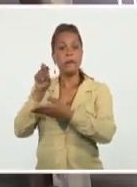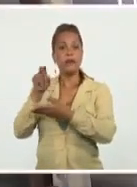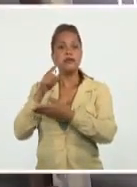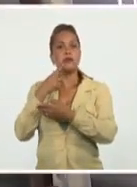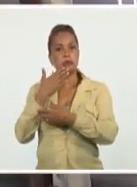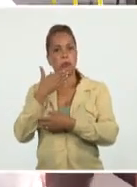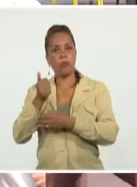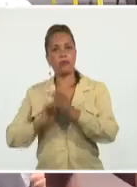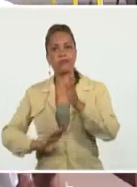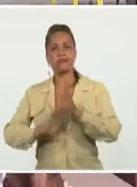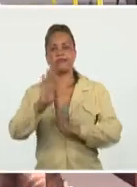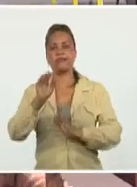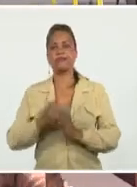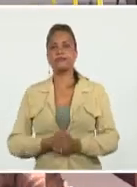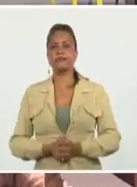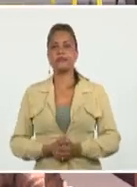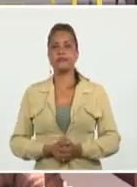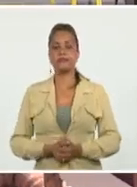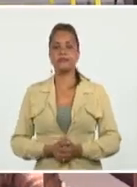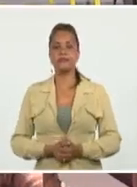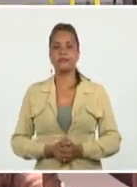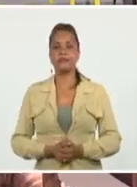amplias en camagüey jeter palmero sistema informativo